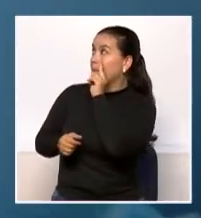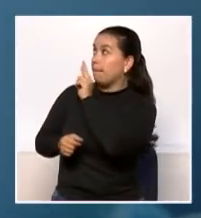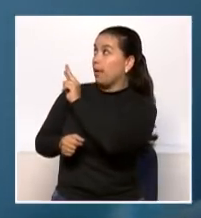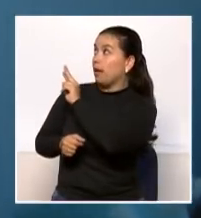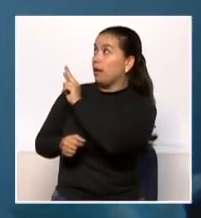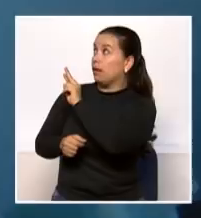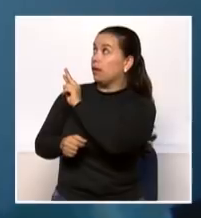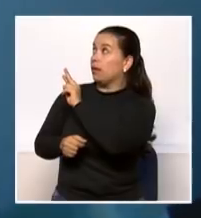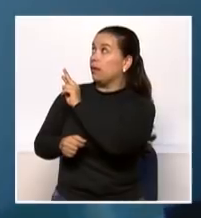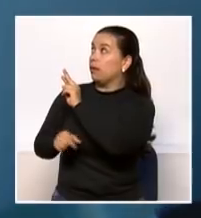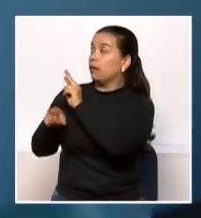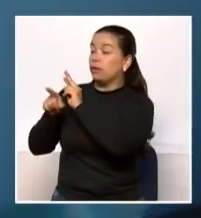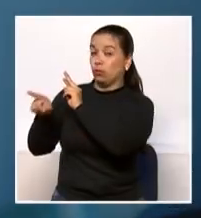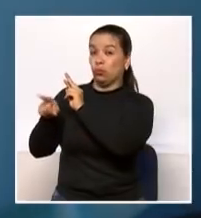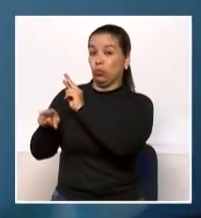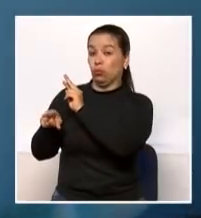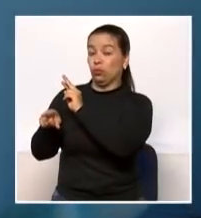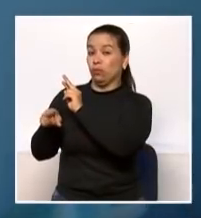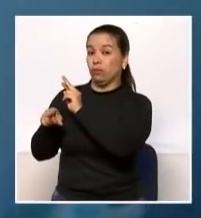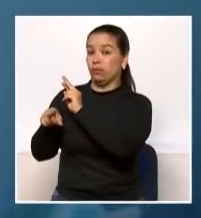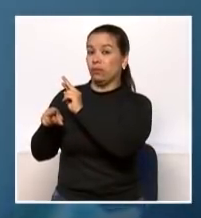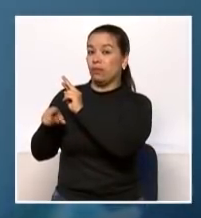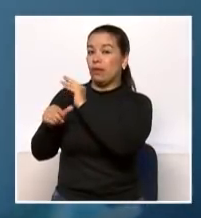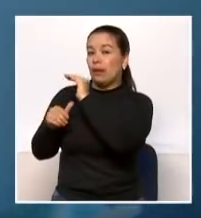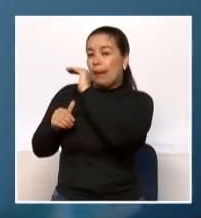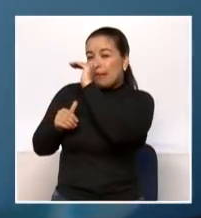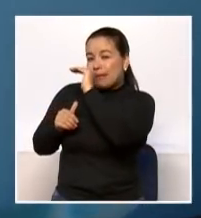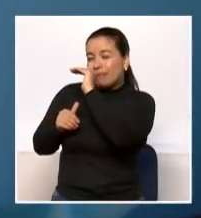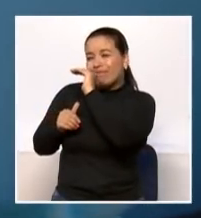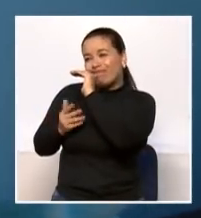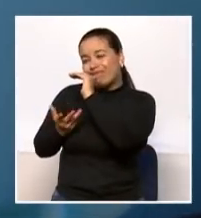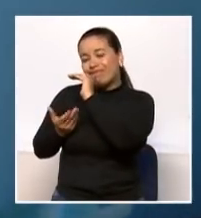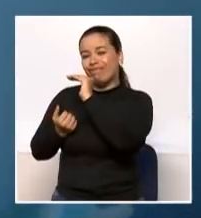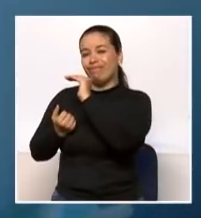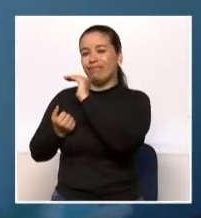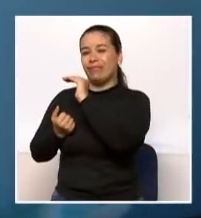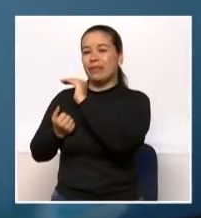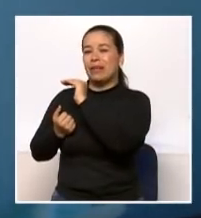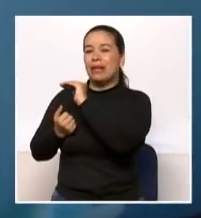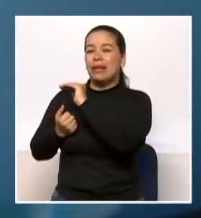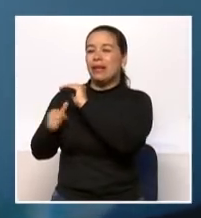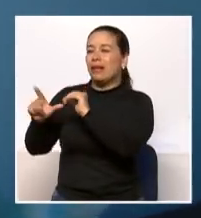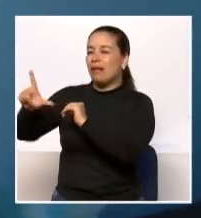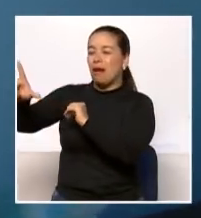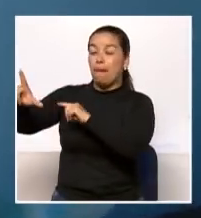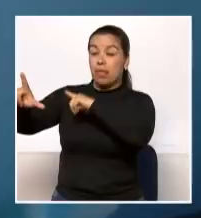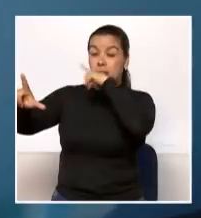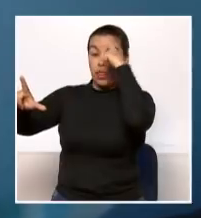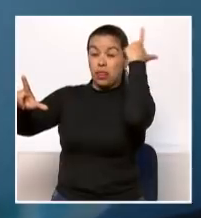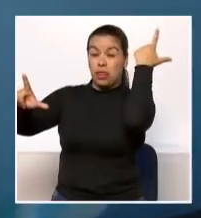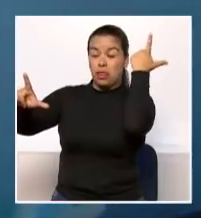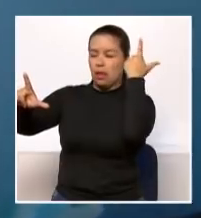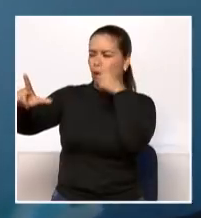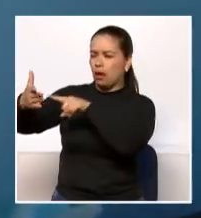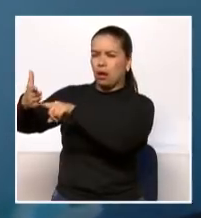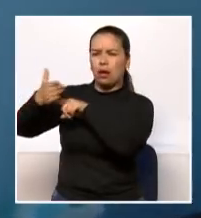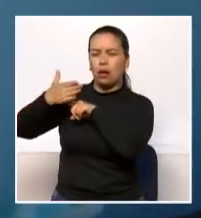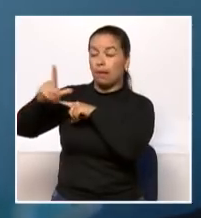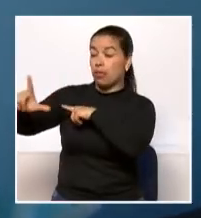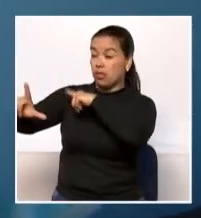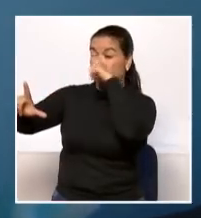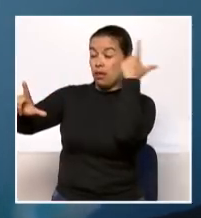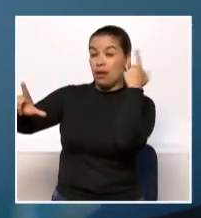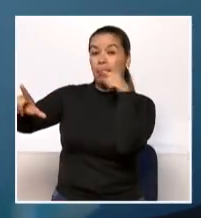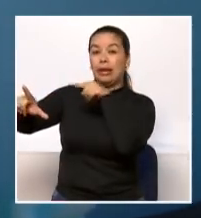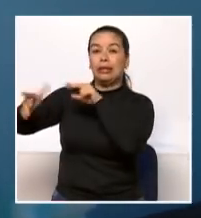una esteatosis hepática. Realmente disminuye la calidad de la imagen en la esteatosis hepática. Porque, ¿qué es la esteatosis hepática? Es